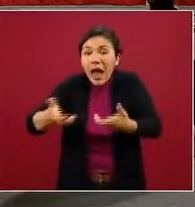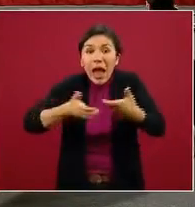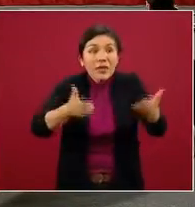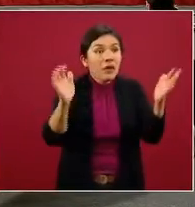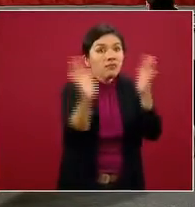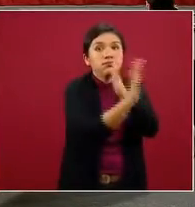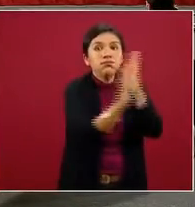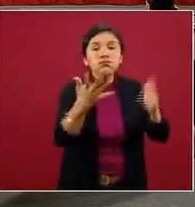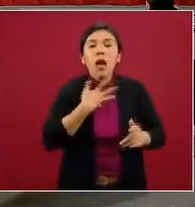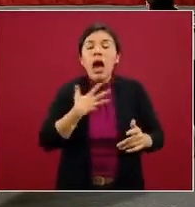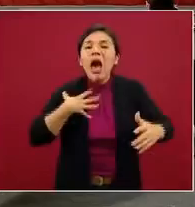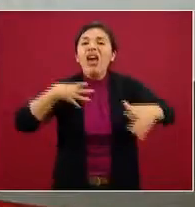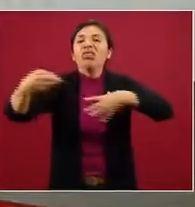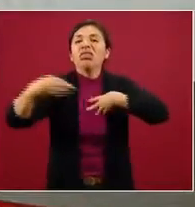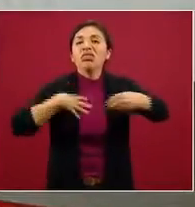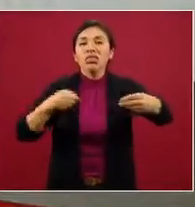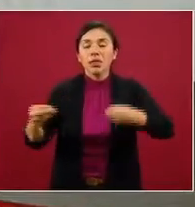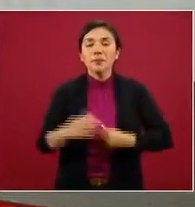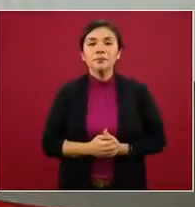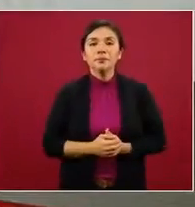público son contagiantes.